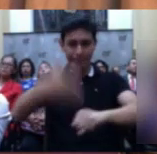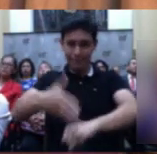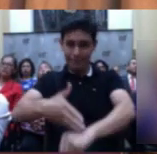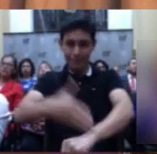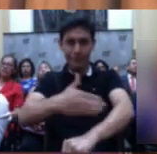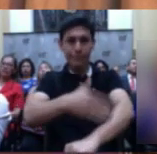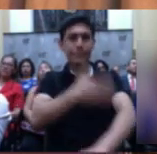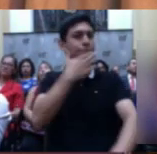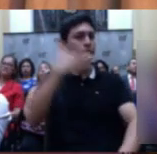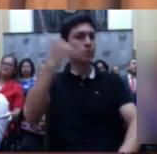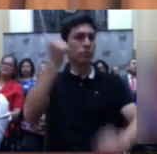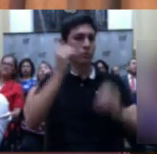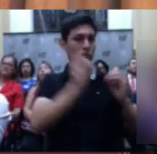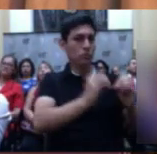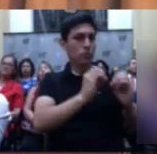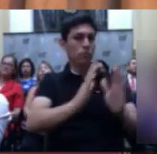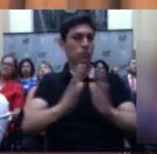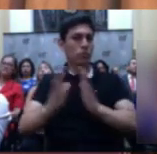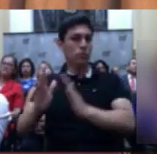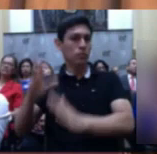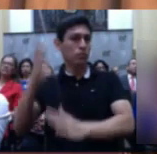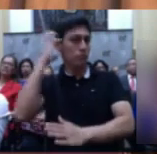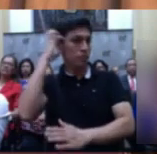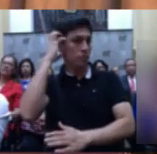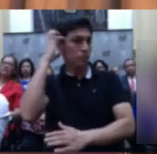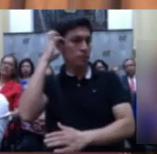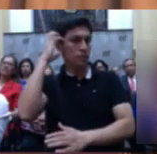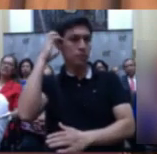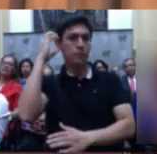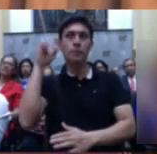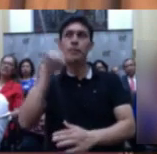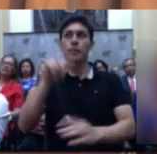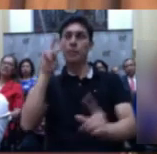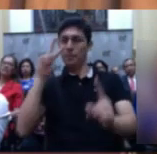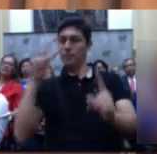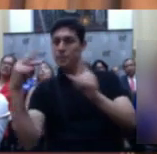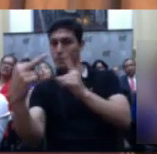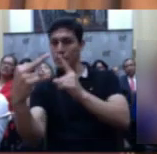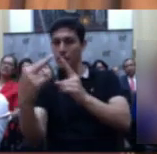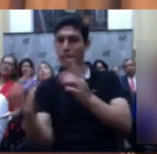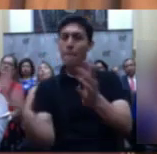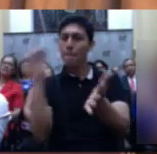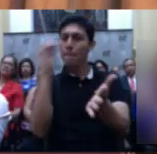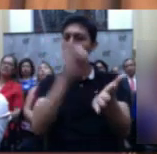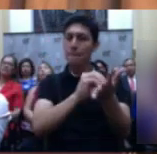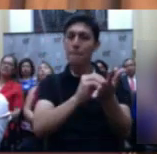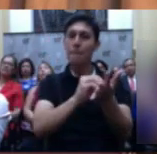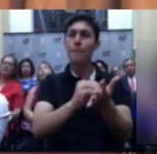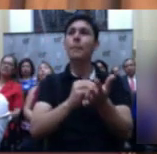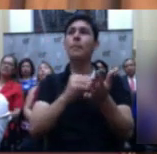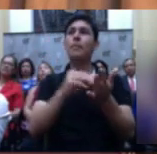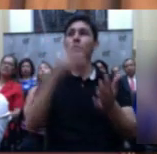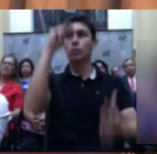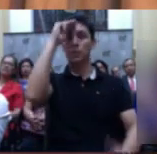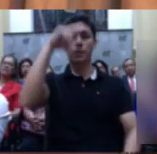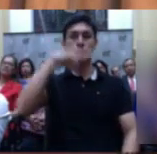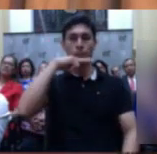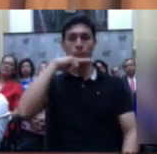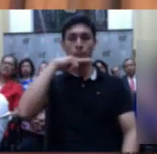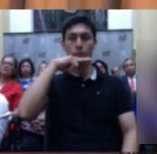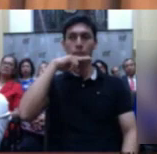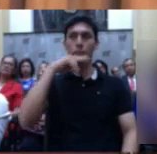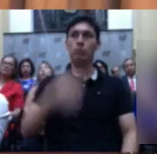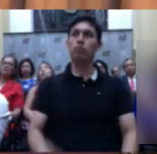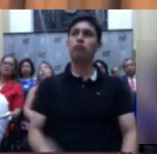mejor ordenamiento de Miraflores desde una perspectiva cada vez más humana, con una